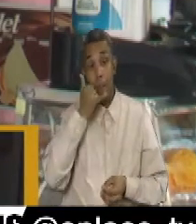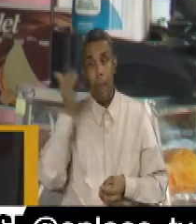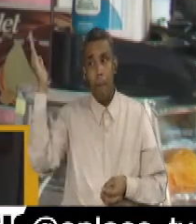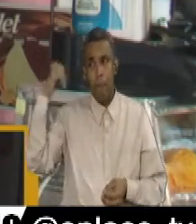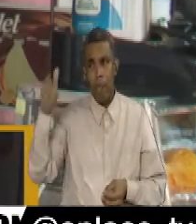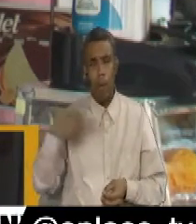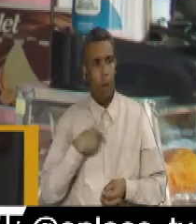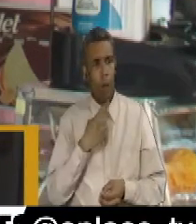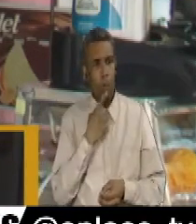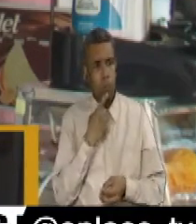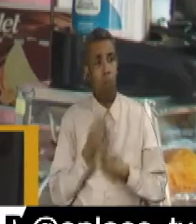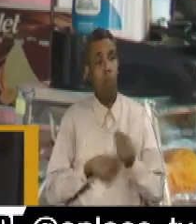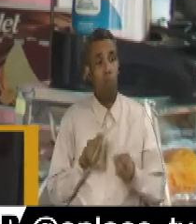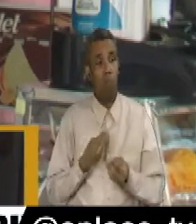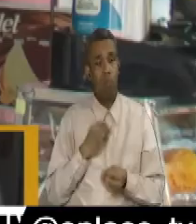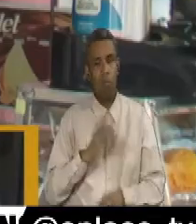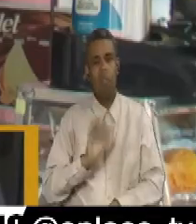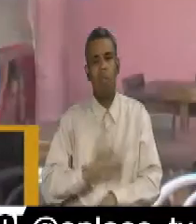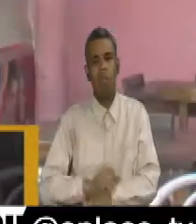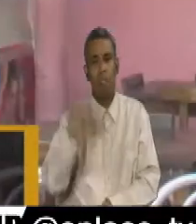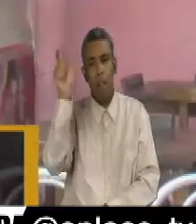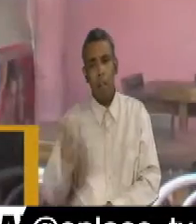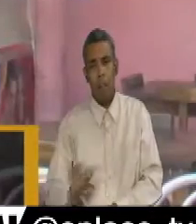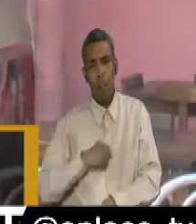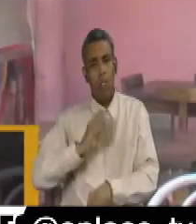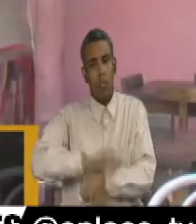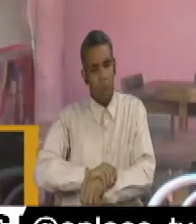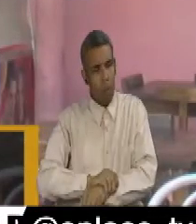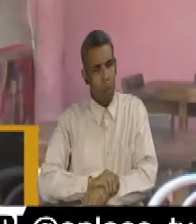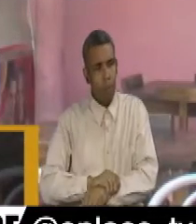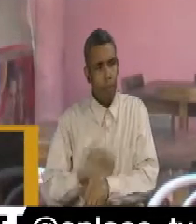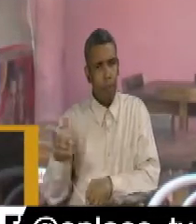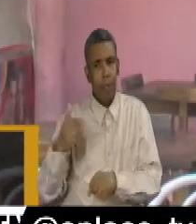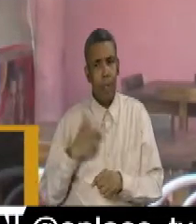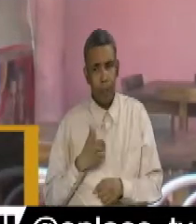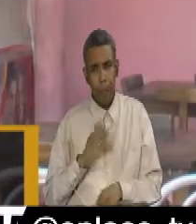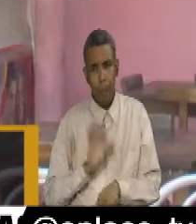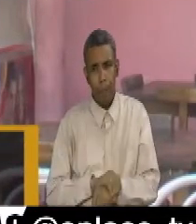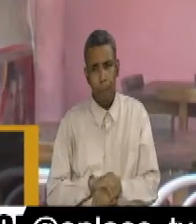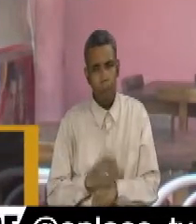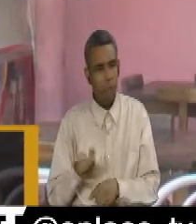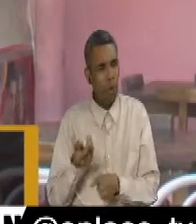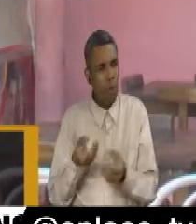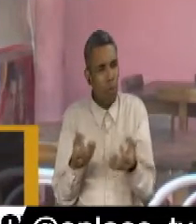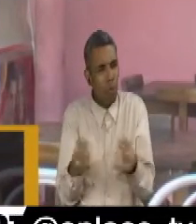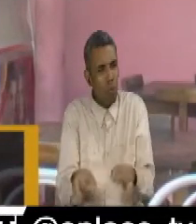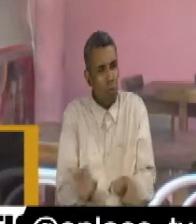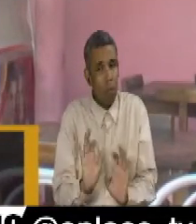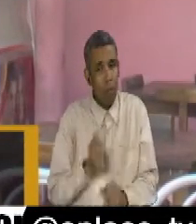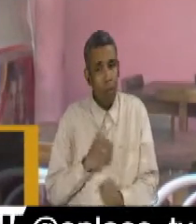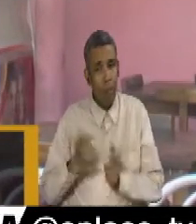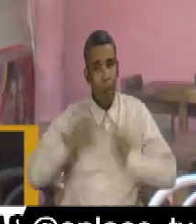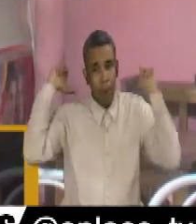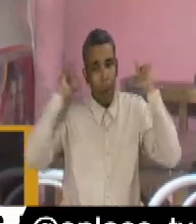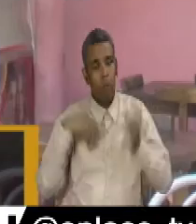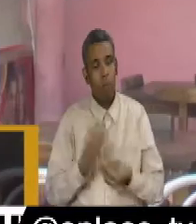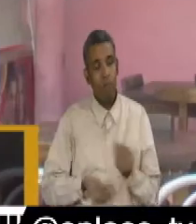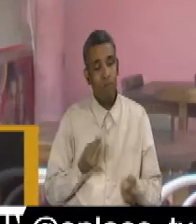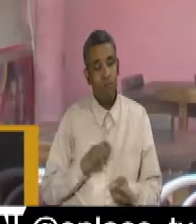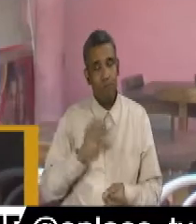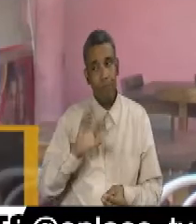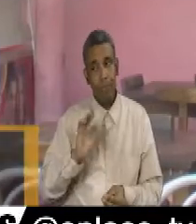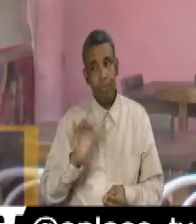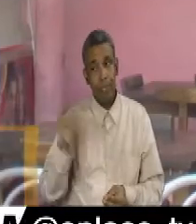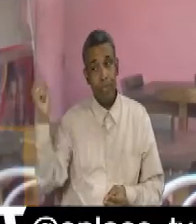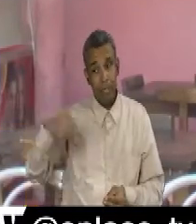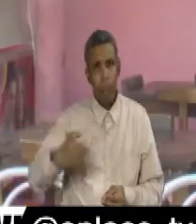menor cuantía, lo sueltan. Entonces, ¿qué hacemos nosotros? Nada. Se quejan los vecinos del lugar por la invasión de habitantes de calle a este sector y señalan a esta población de los hurtos